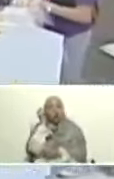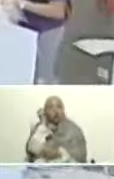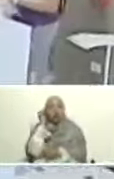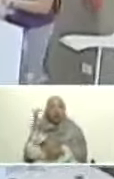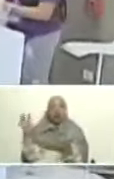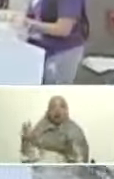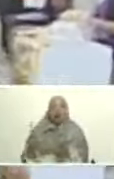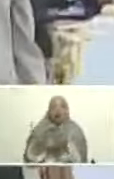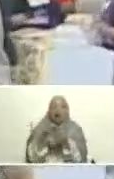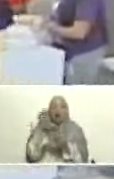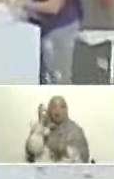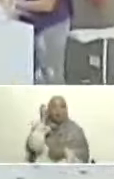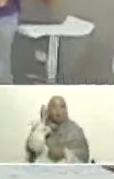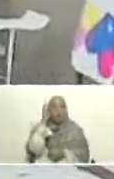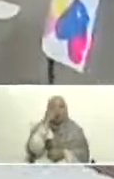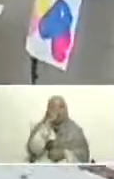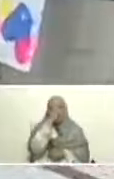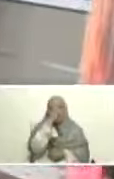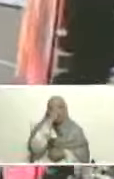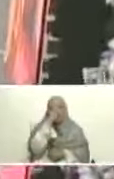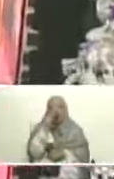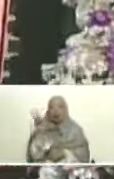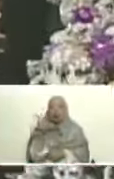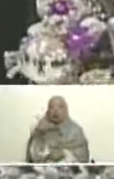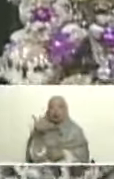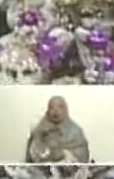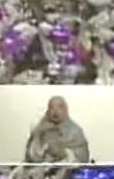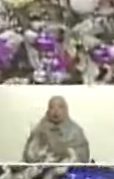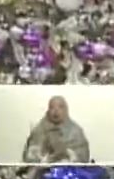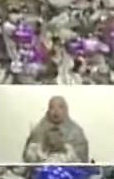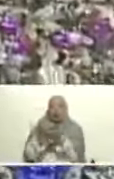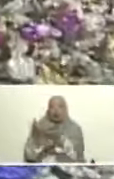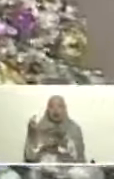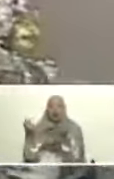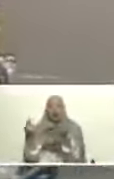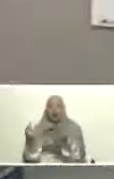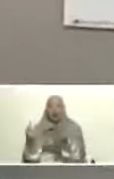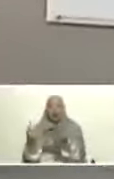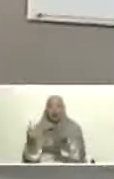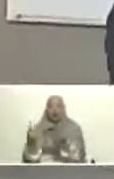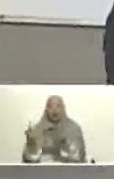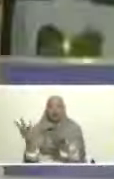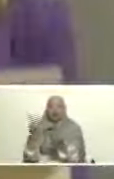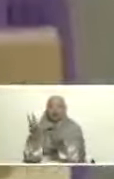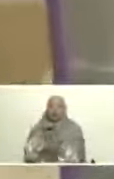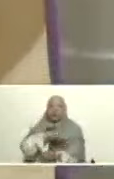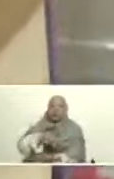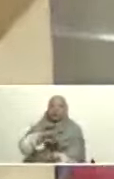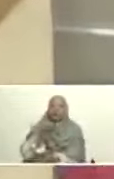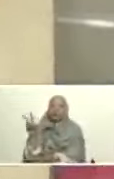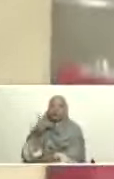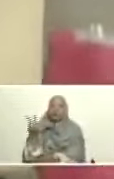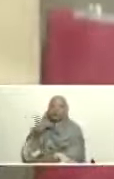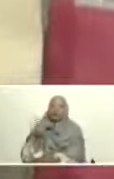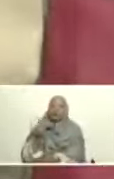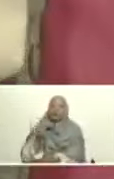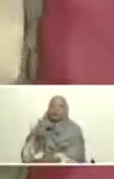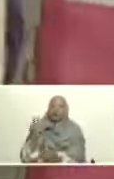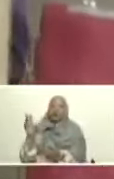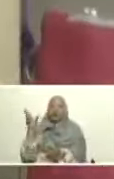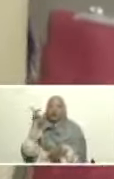Credimujer, Credimujer, Credimujer, Gran Misión Venezuela Mujer, y con